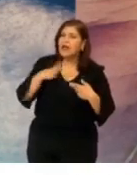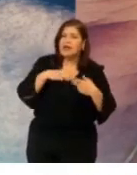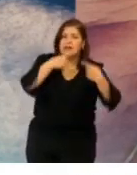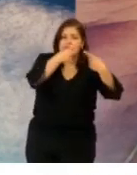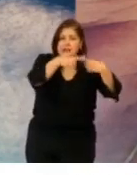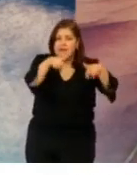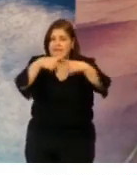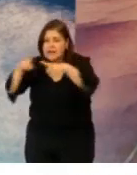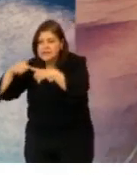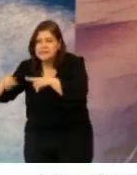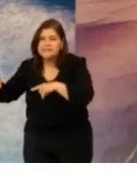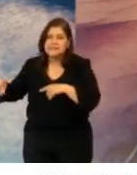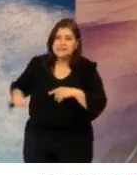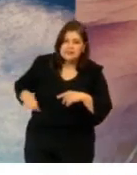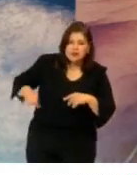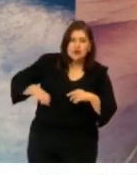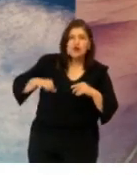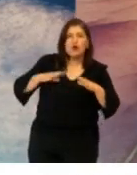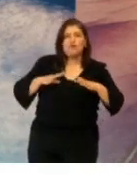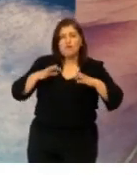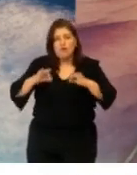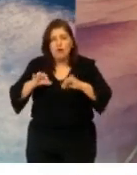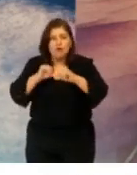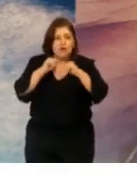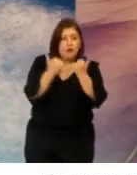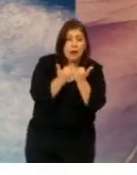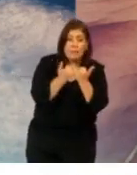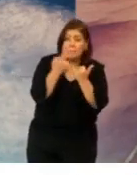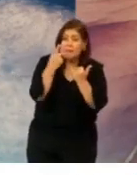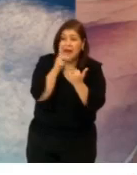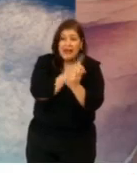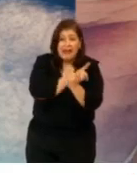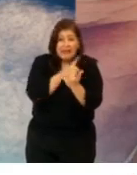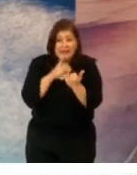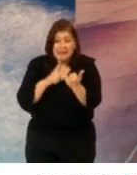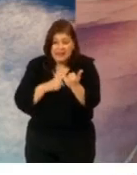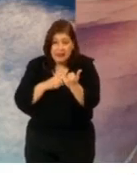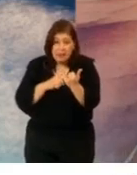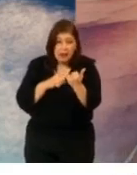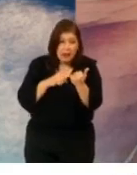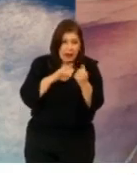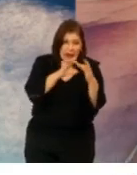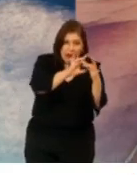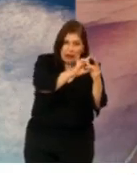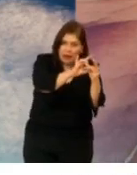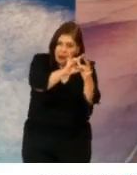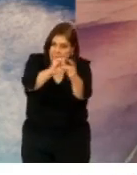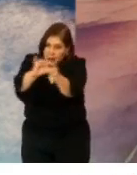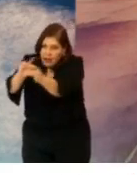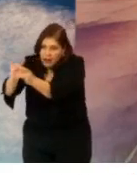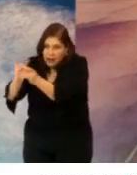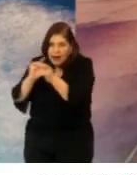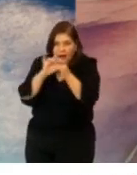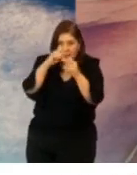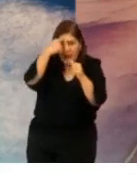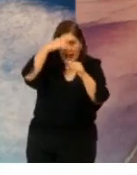intereses institucionales de las fundaciones, pero no hemos sido capaces en América Latina de crear un sistema de convergencia de intereses donde